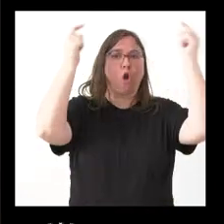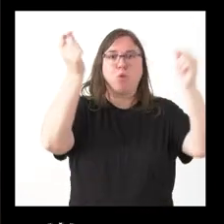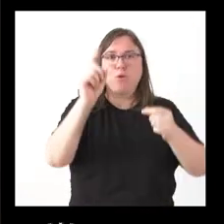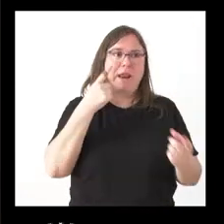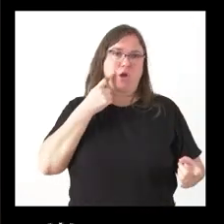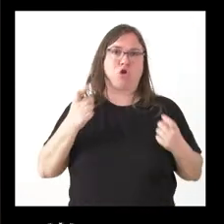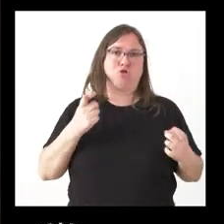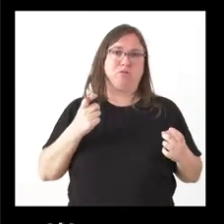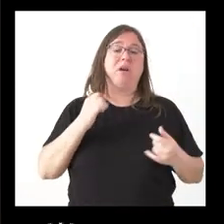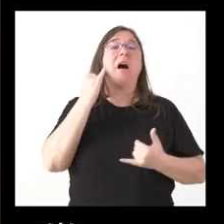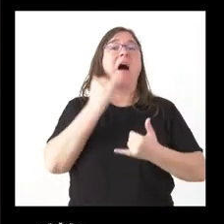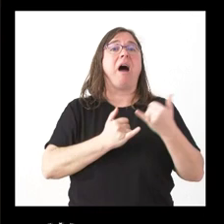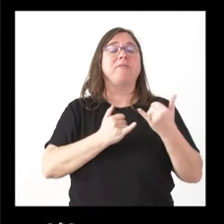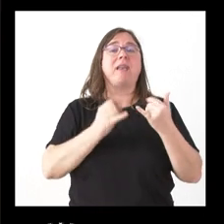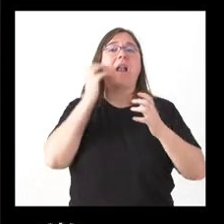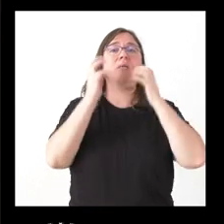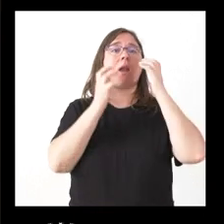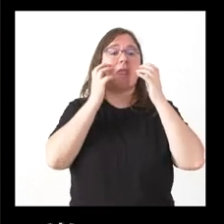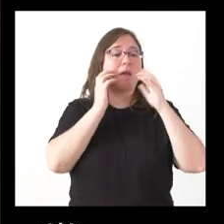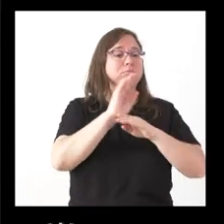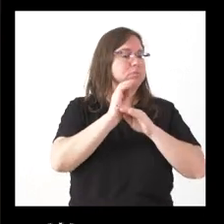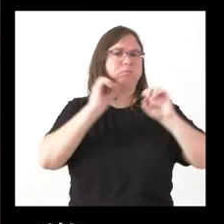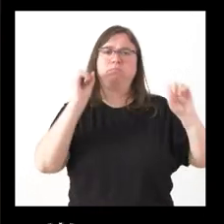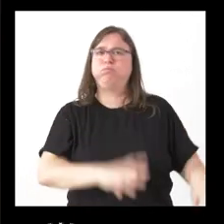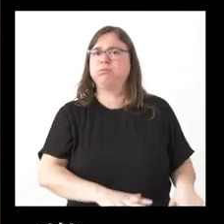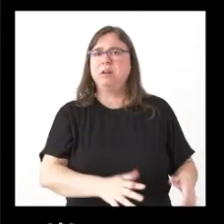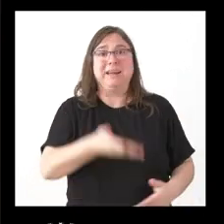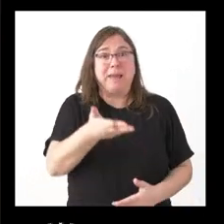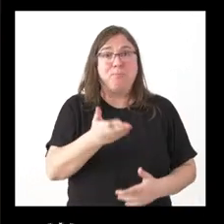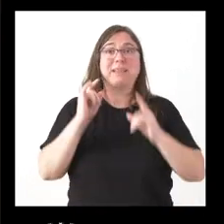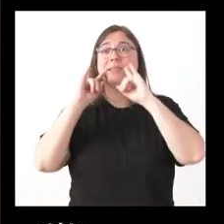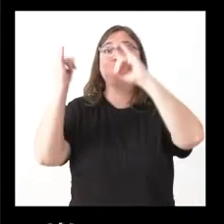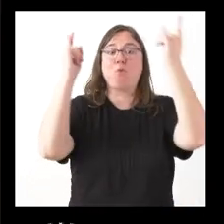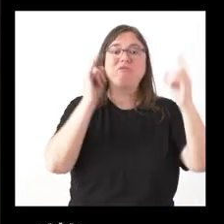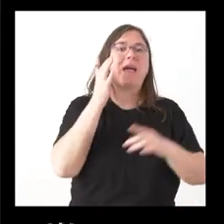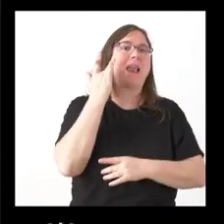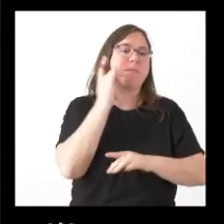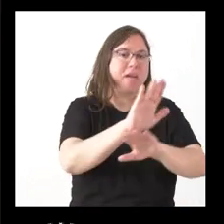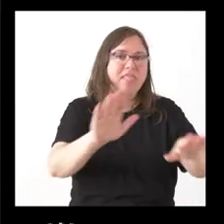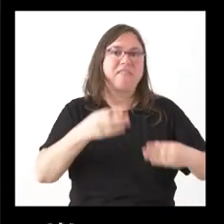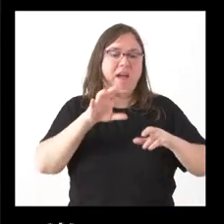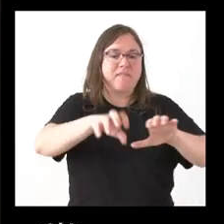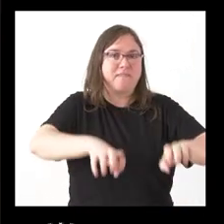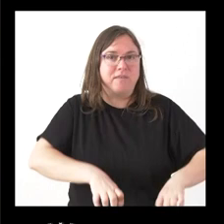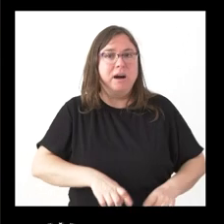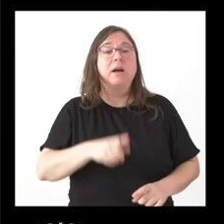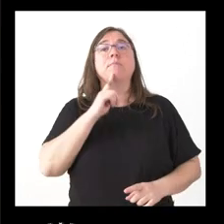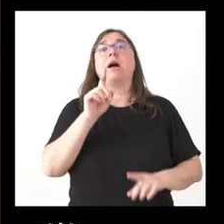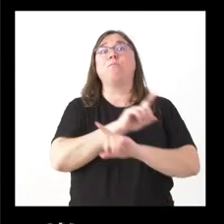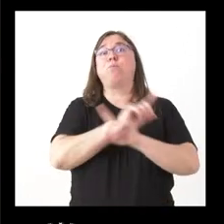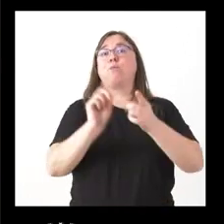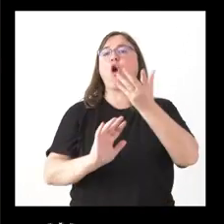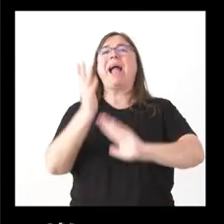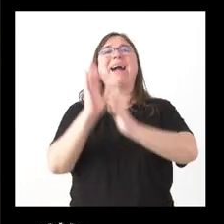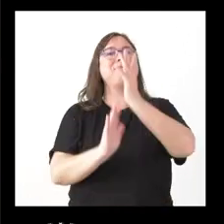no abandone la ganadería extensiva que es clave en la limpieza de nuestros Montes depende que no se prohíba por la quema de rastrojos y restos